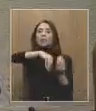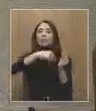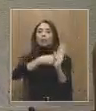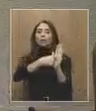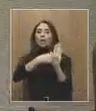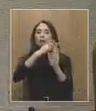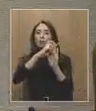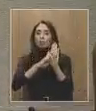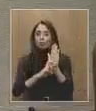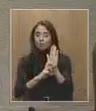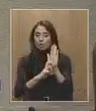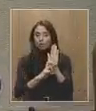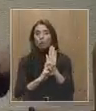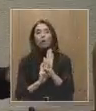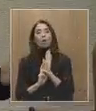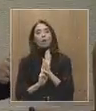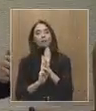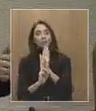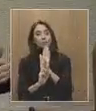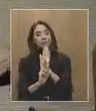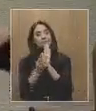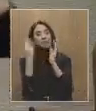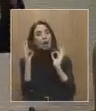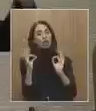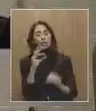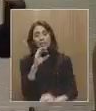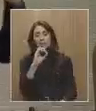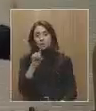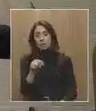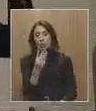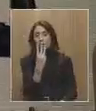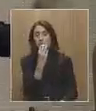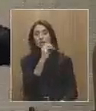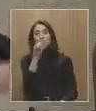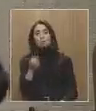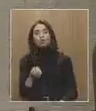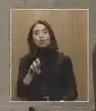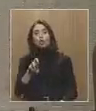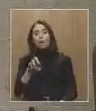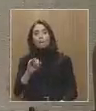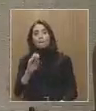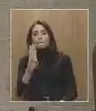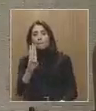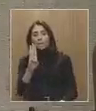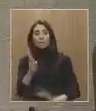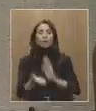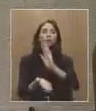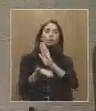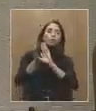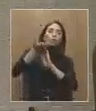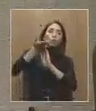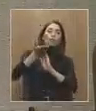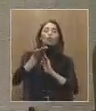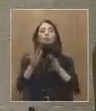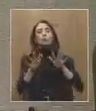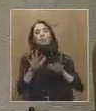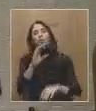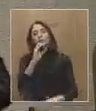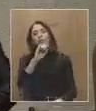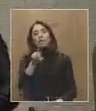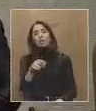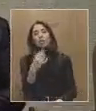este proyecto, que representaban originalmente 0,3% del PIB y se elevaron a cerca